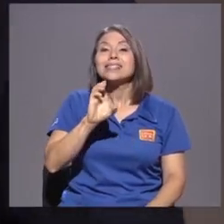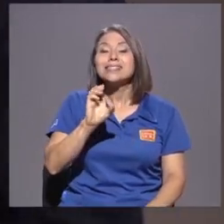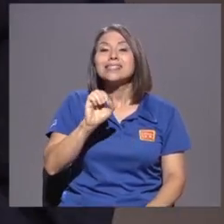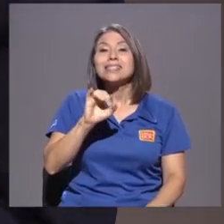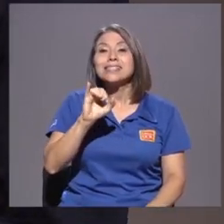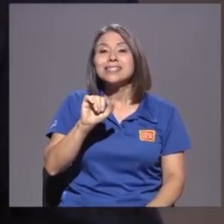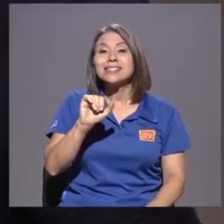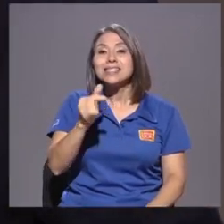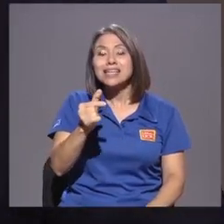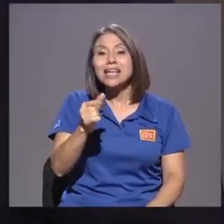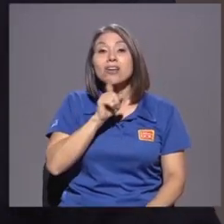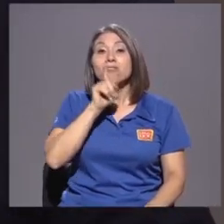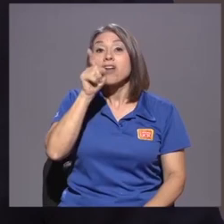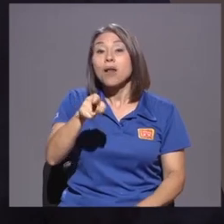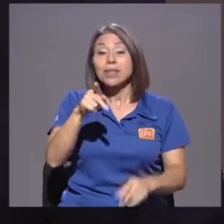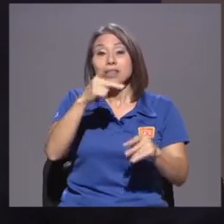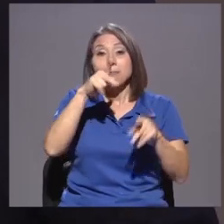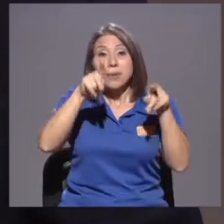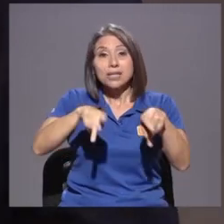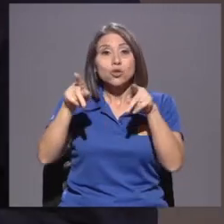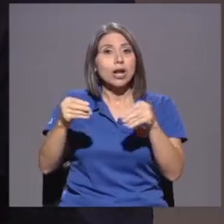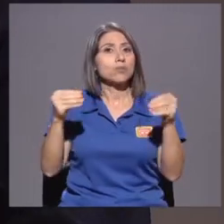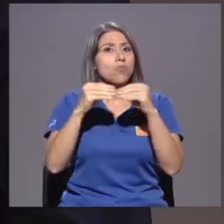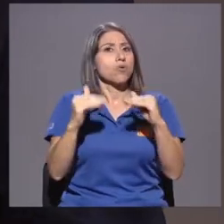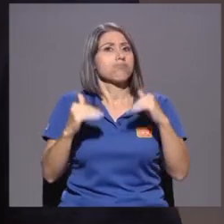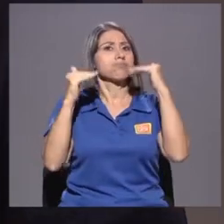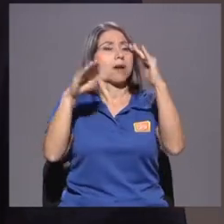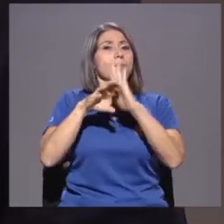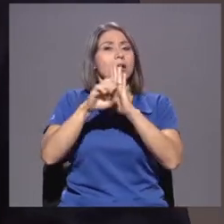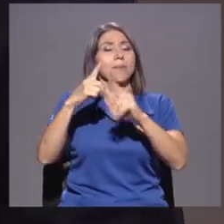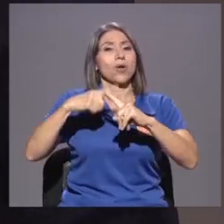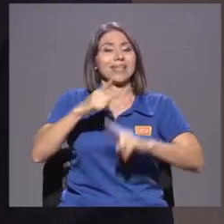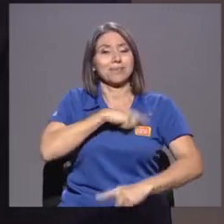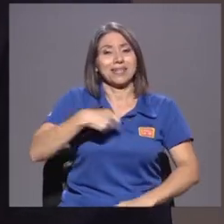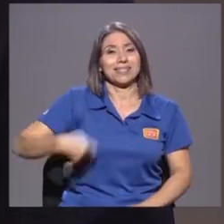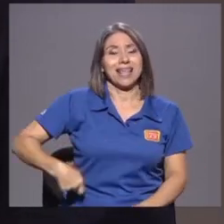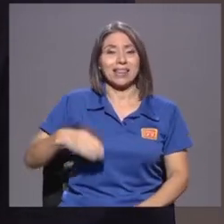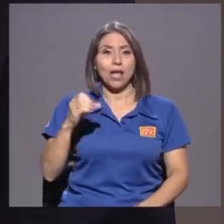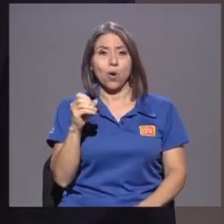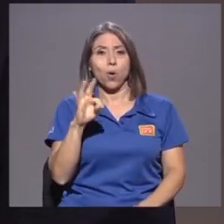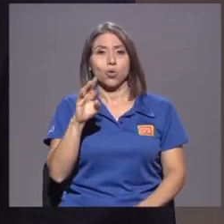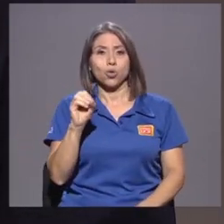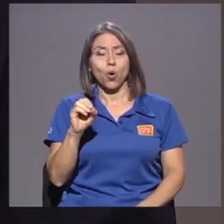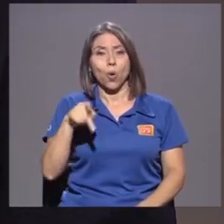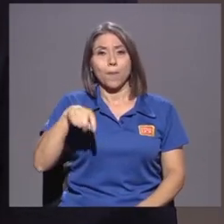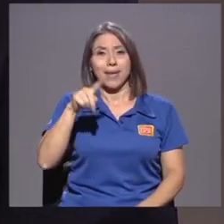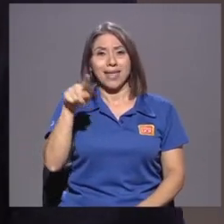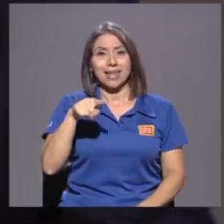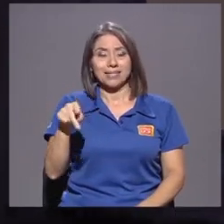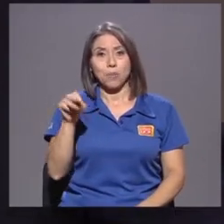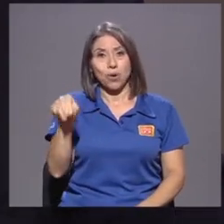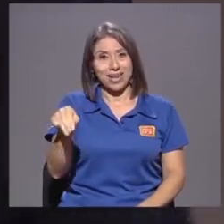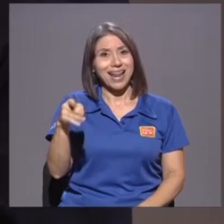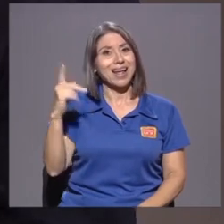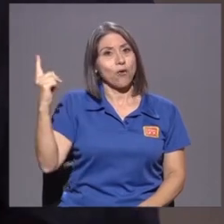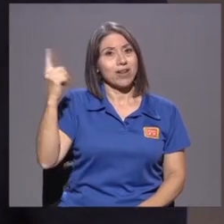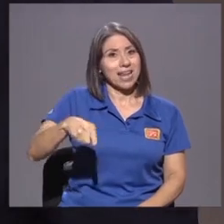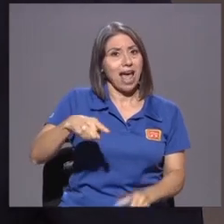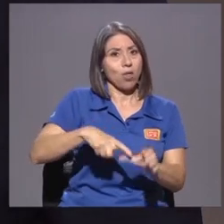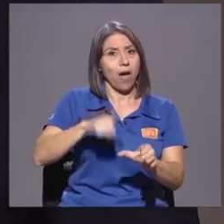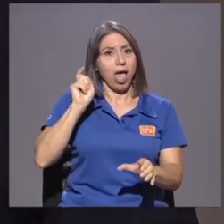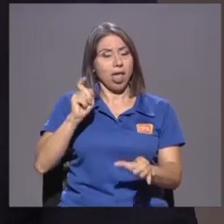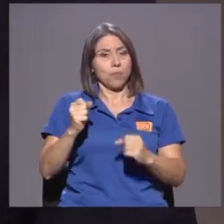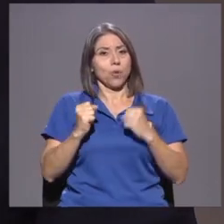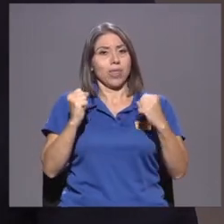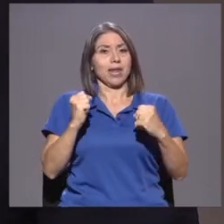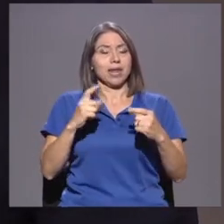entre ellos el ex presidente otto pérez molina que incluso se dio abandono obligado a abandonar el poder y eso le dio un gran aire